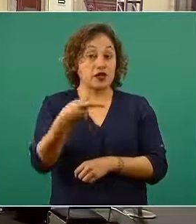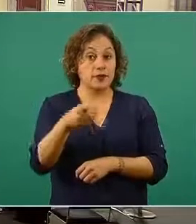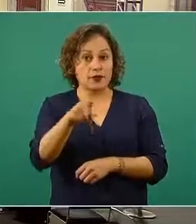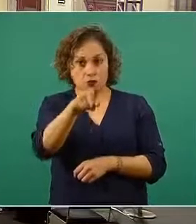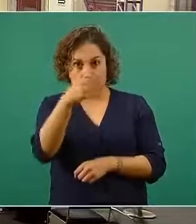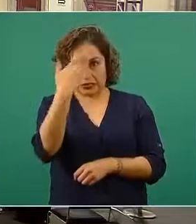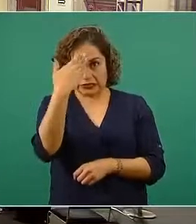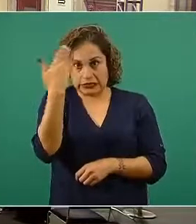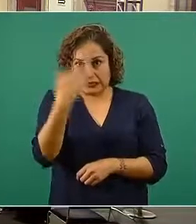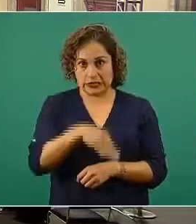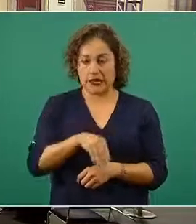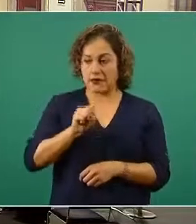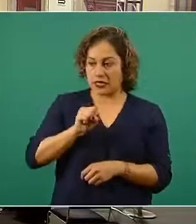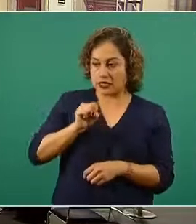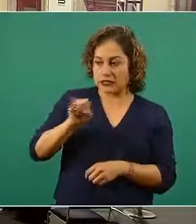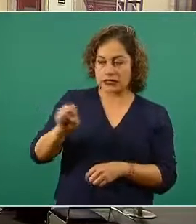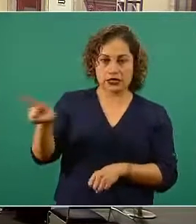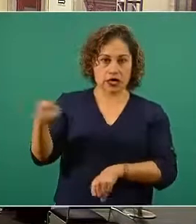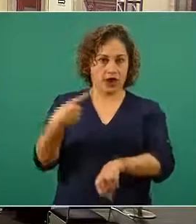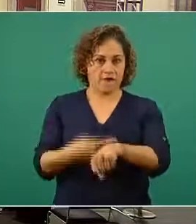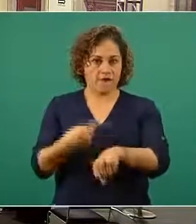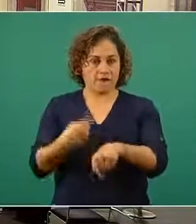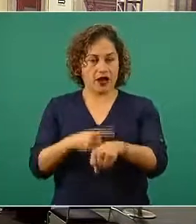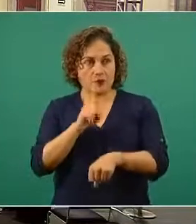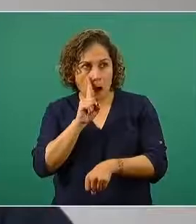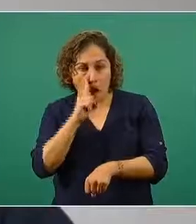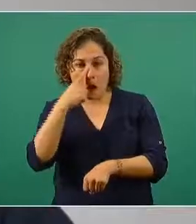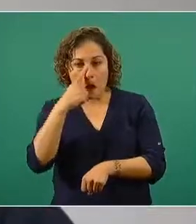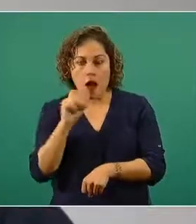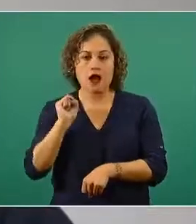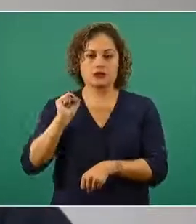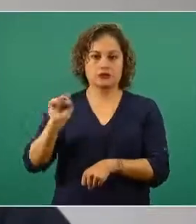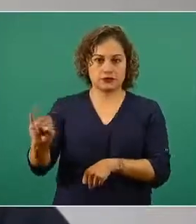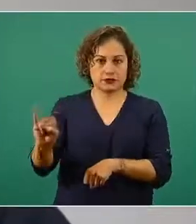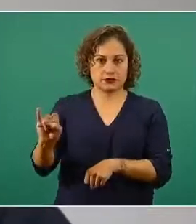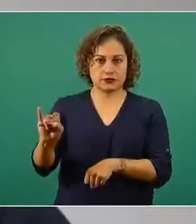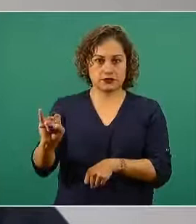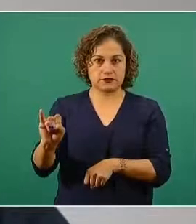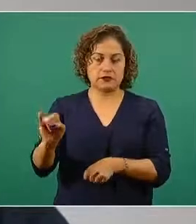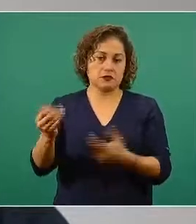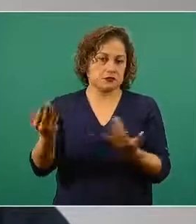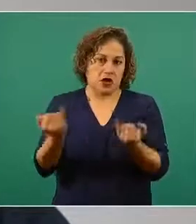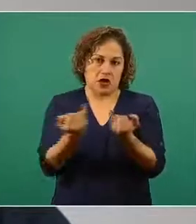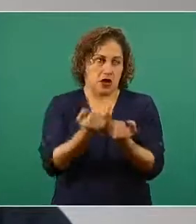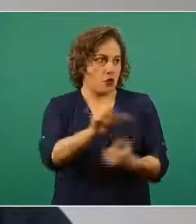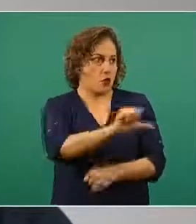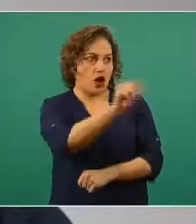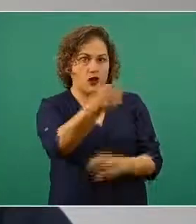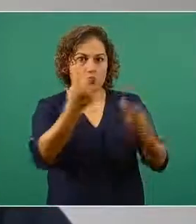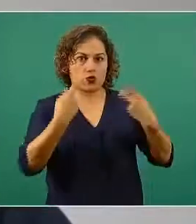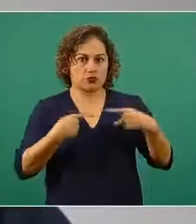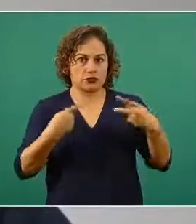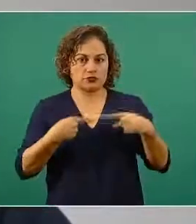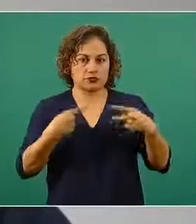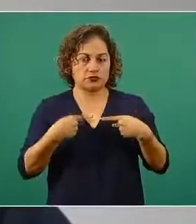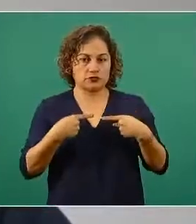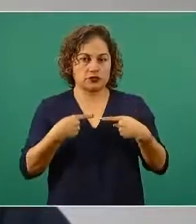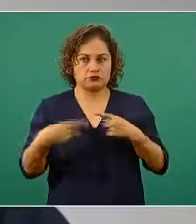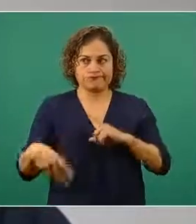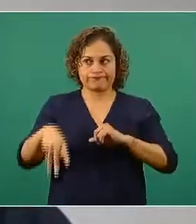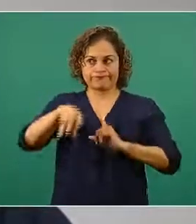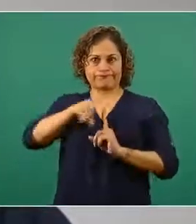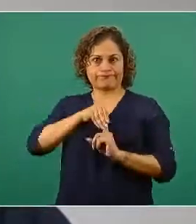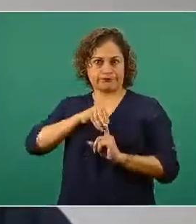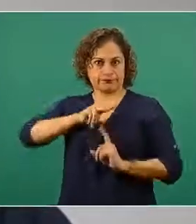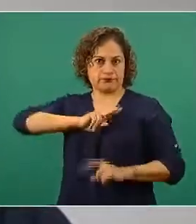confirmado de COVID-19 y como todas las personas que en su momento se contagian y enferman de la